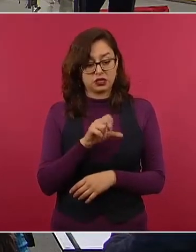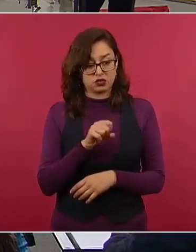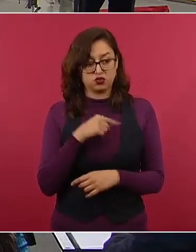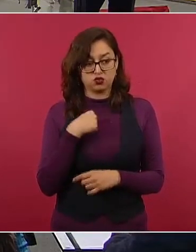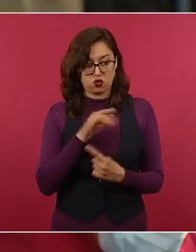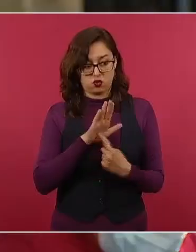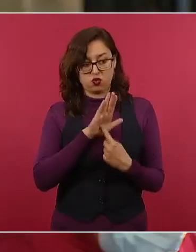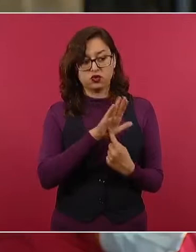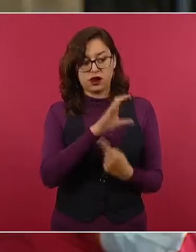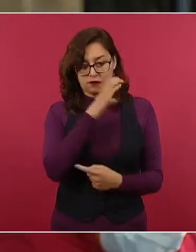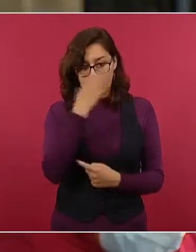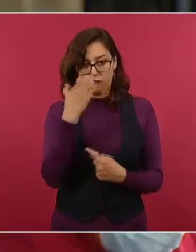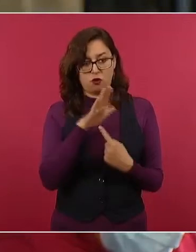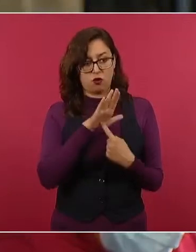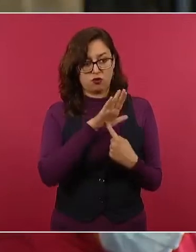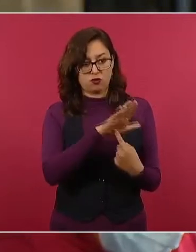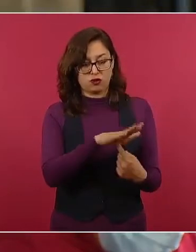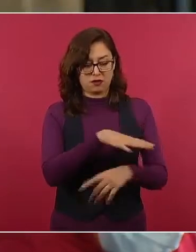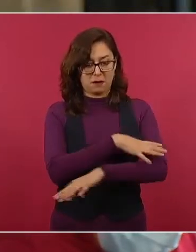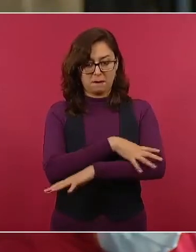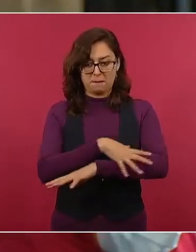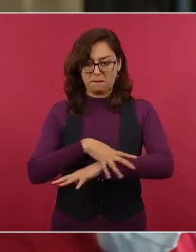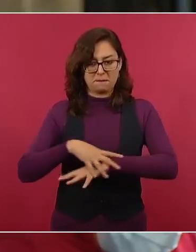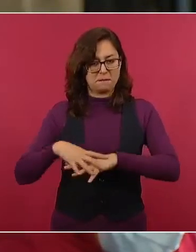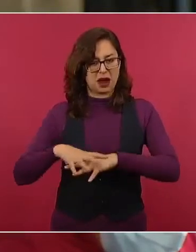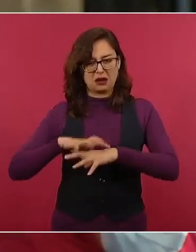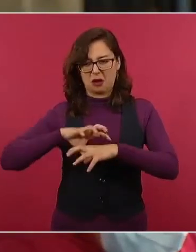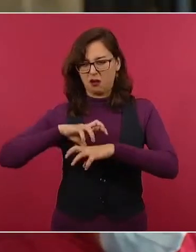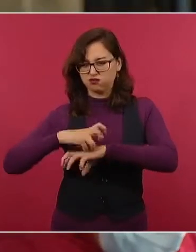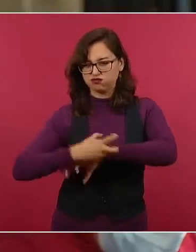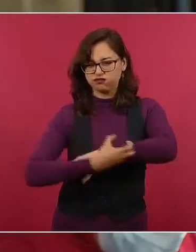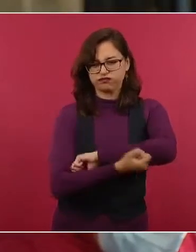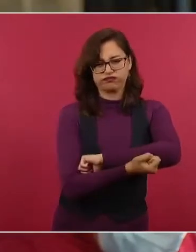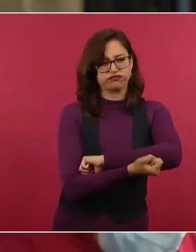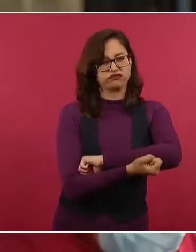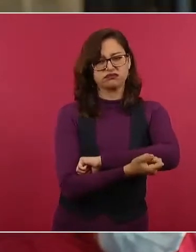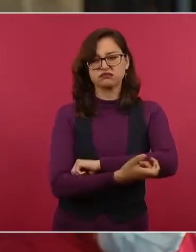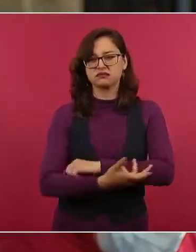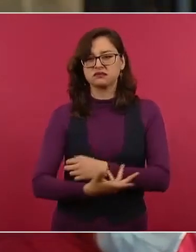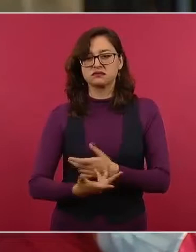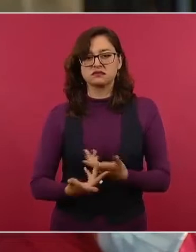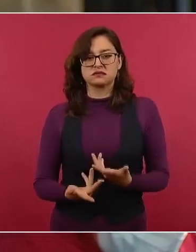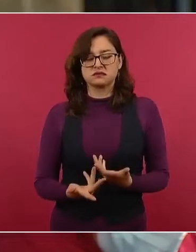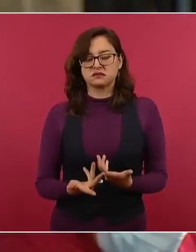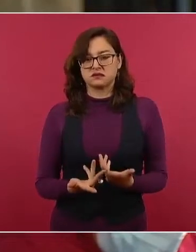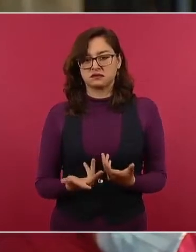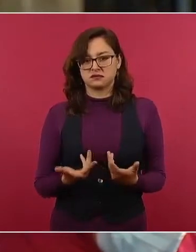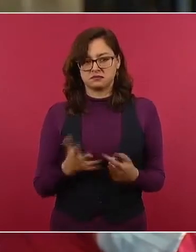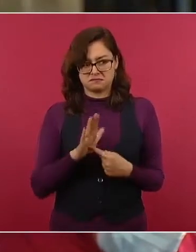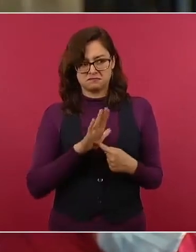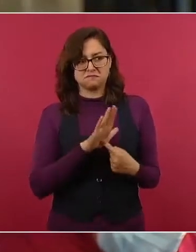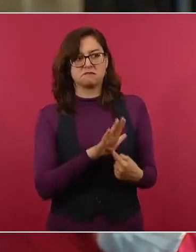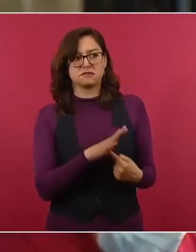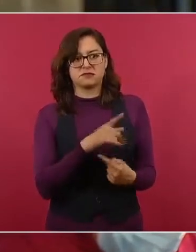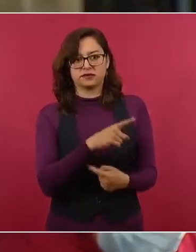un trabajador como tiene la mano destrozada, y el día que usted estuvo ahí en Veracruz precisamente, ese día